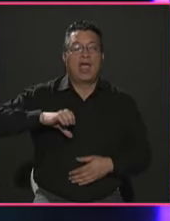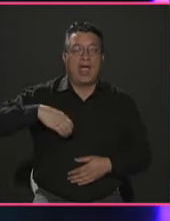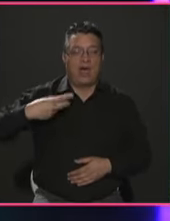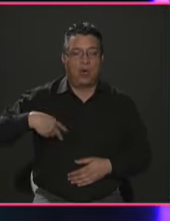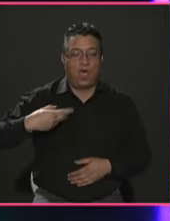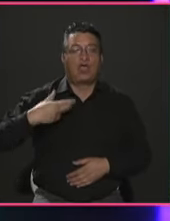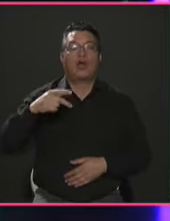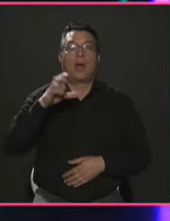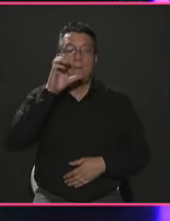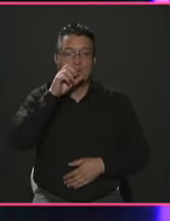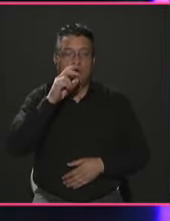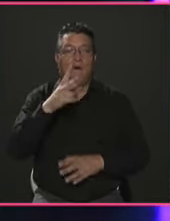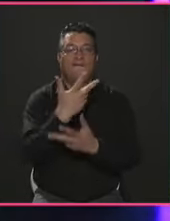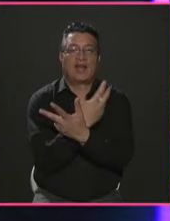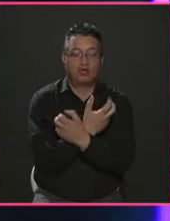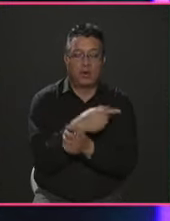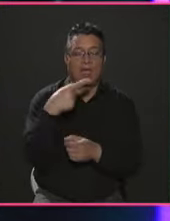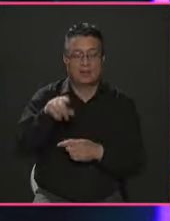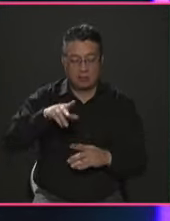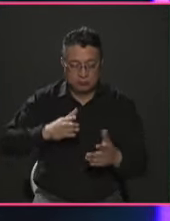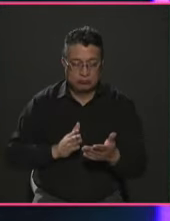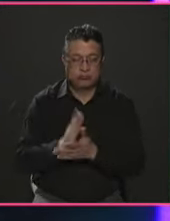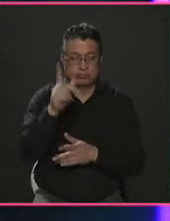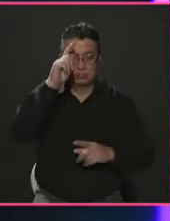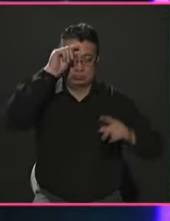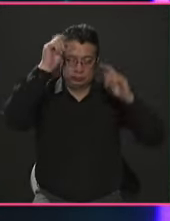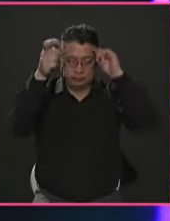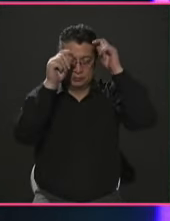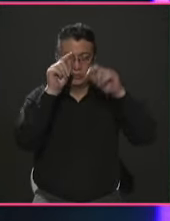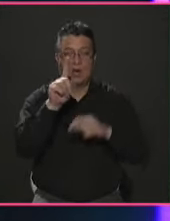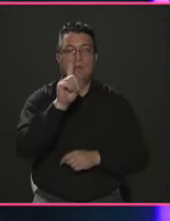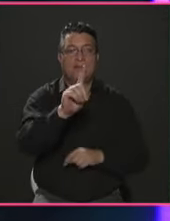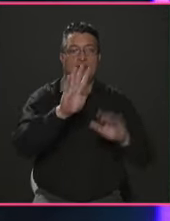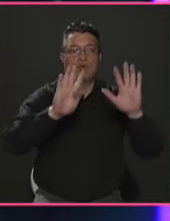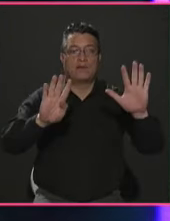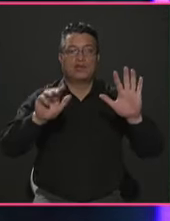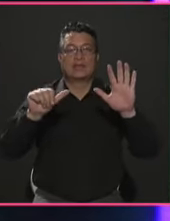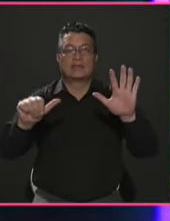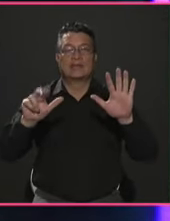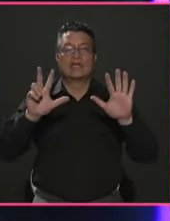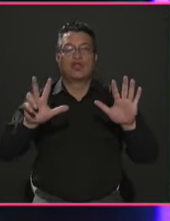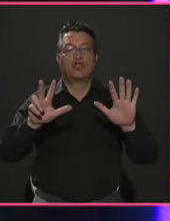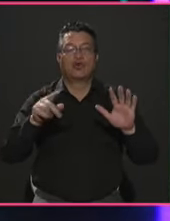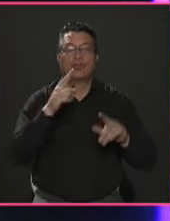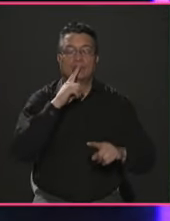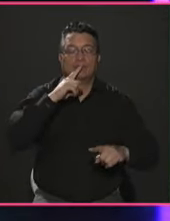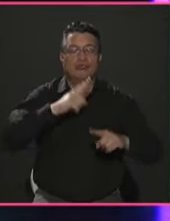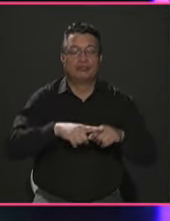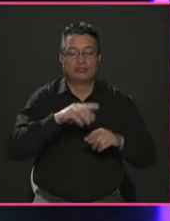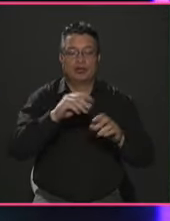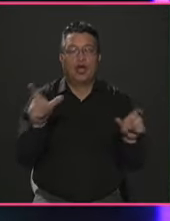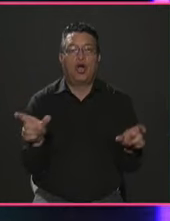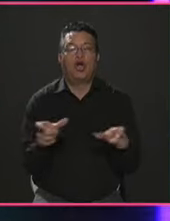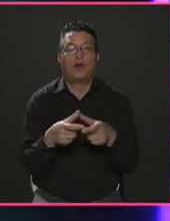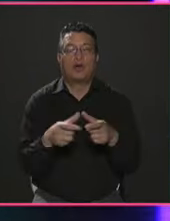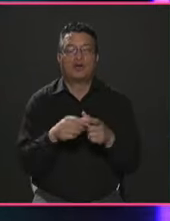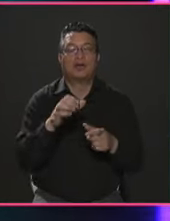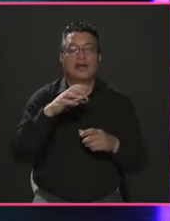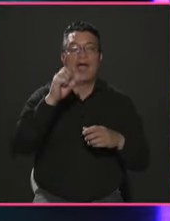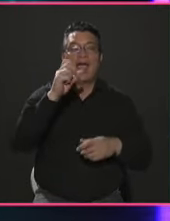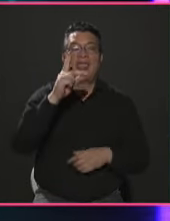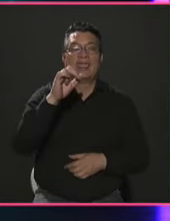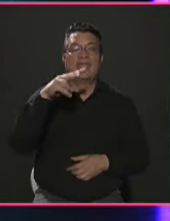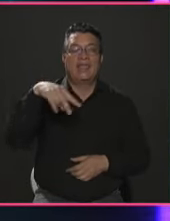Venezuela la que impulsó la creación En 1968 de la denominada corporación andina de